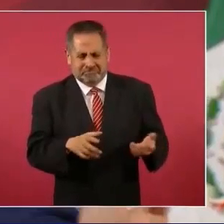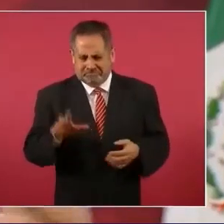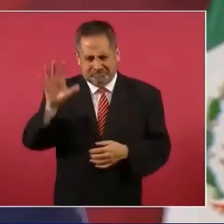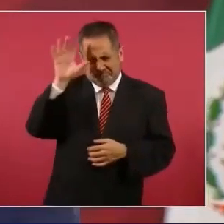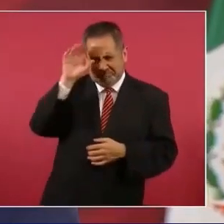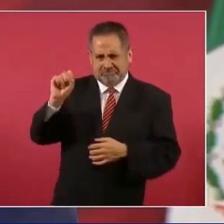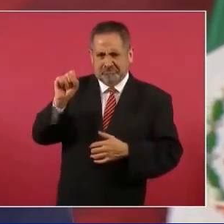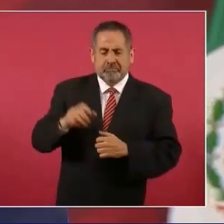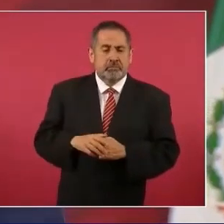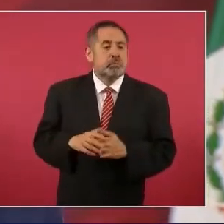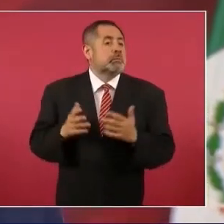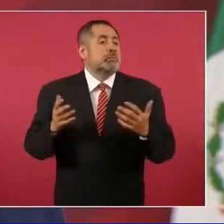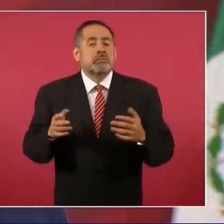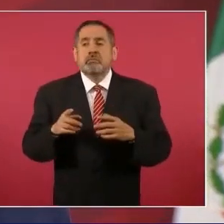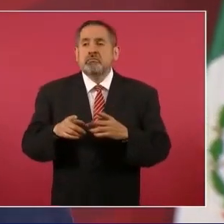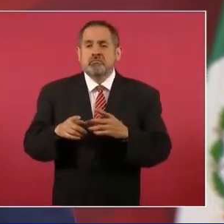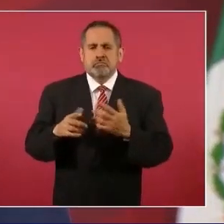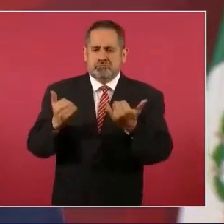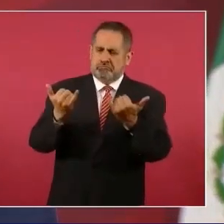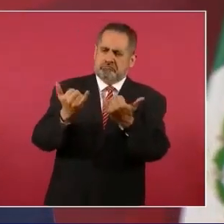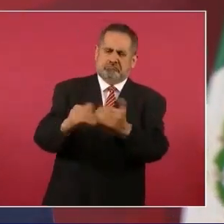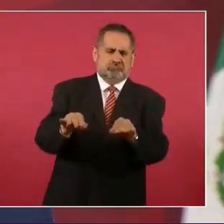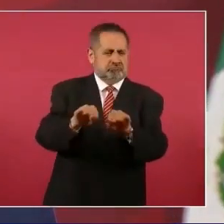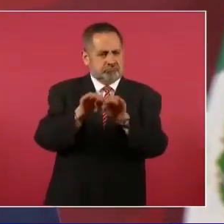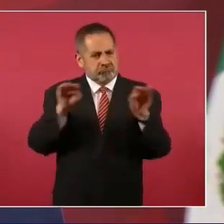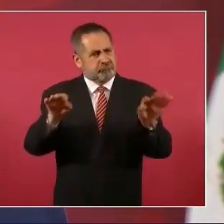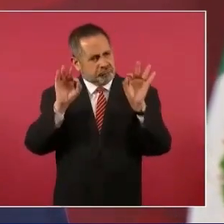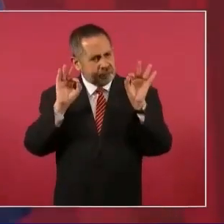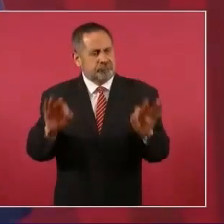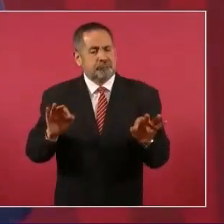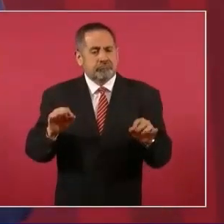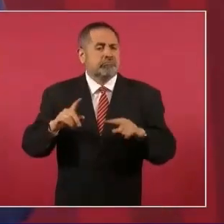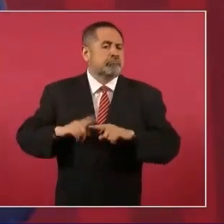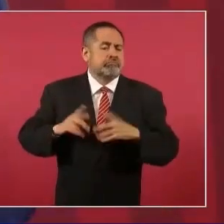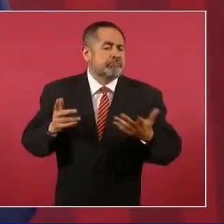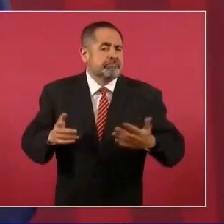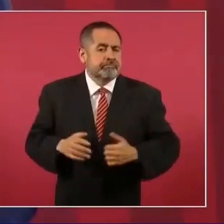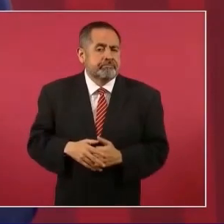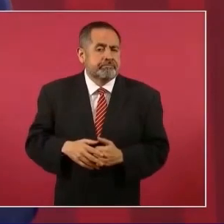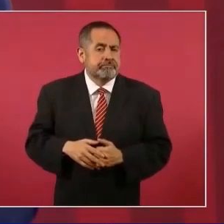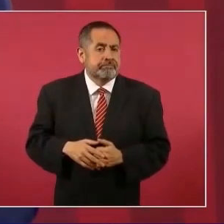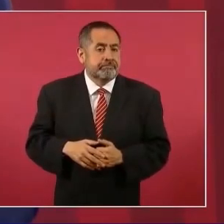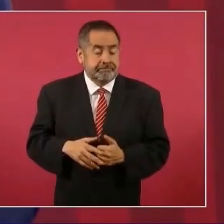habló de la igualdad cuando manifiesta